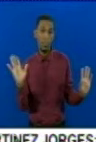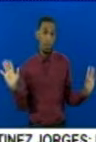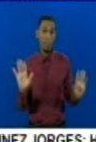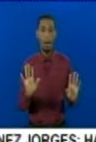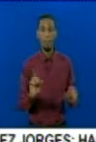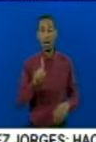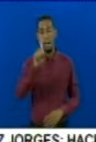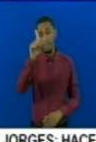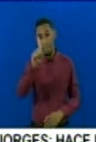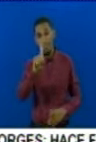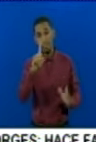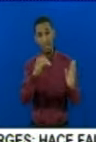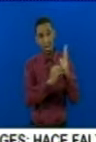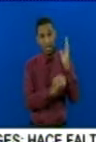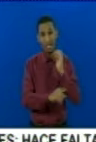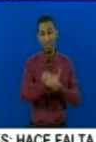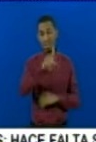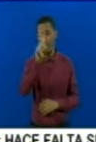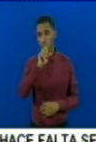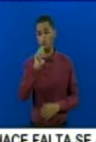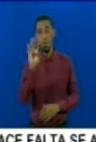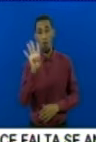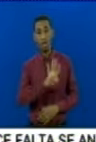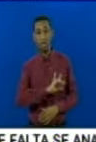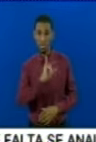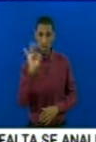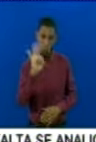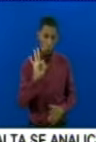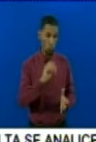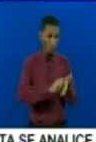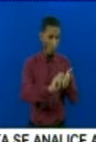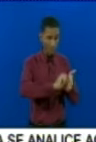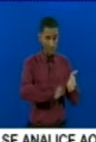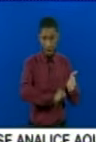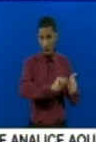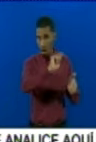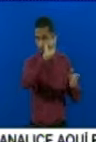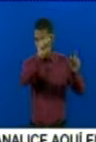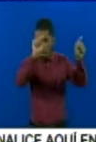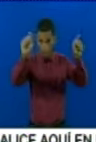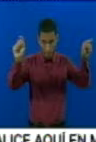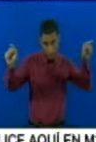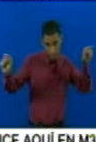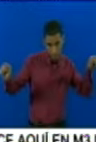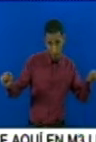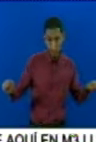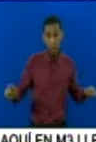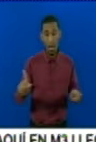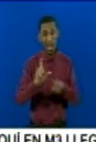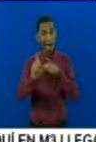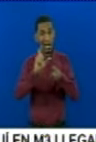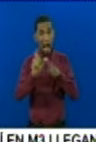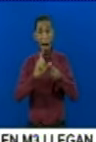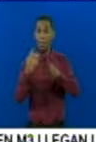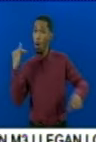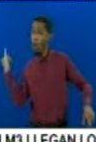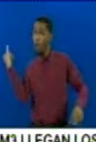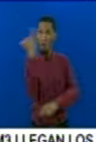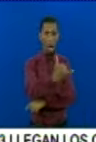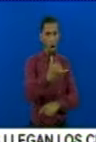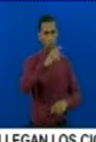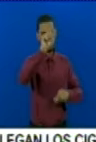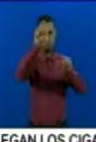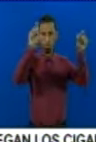bodegas que hay en esta provincia, en muchas de ellas, como tú acabas de decir, enclavadas en zonas de muy difícil acceso, nosotros